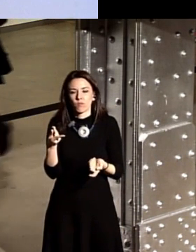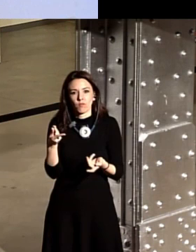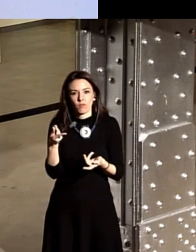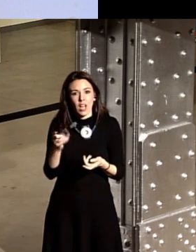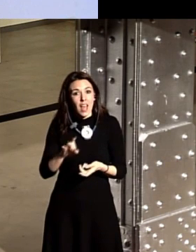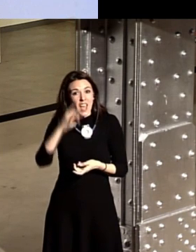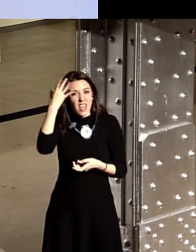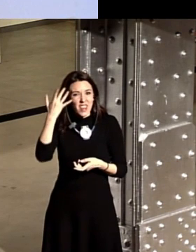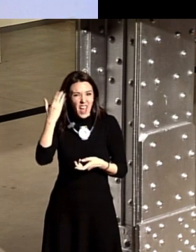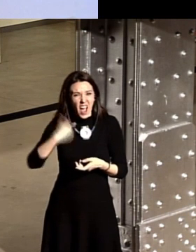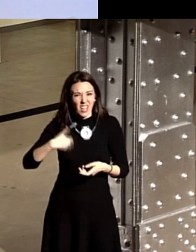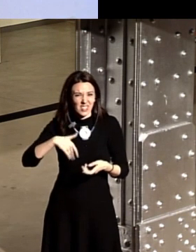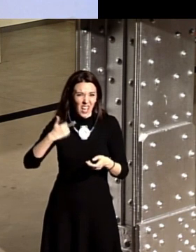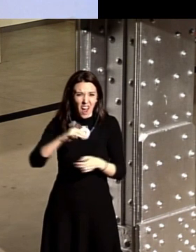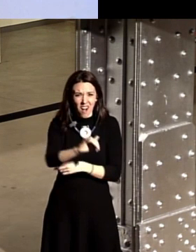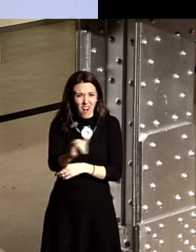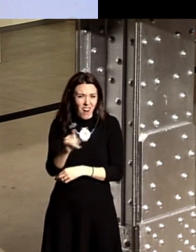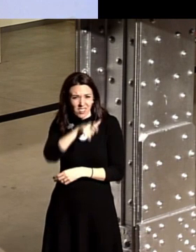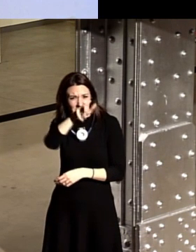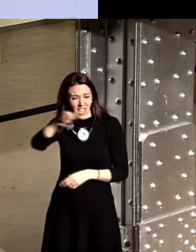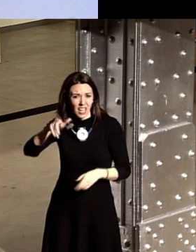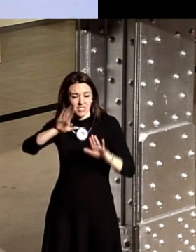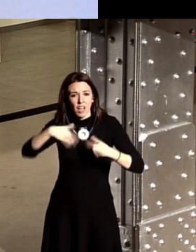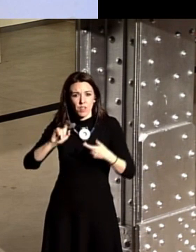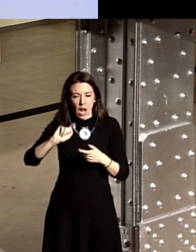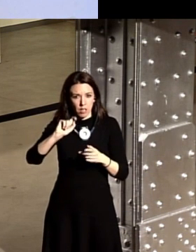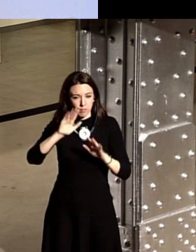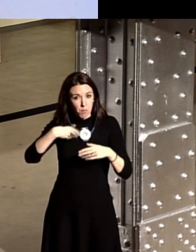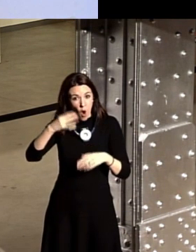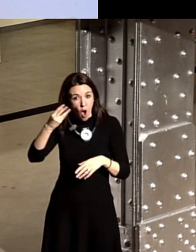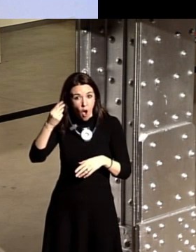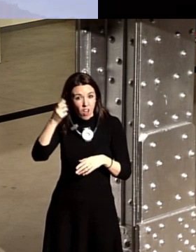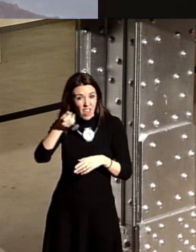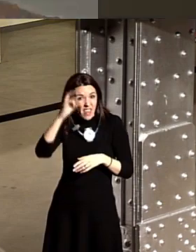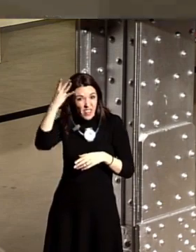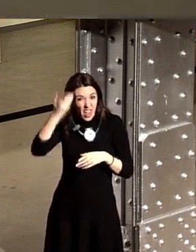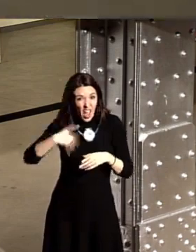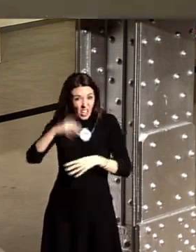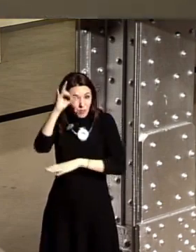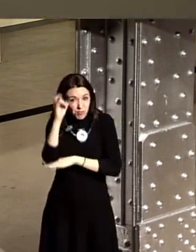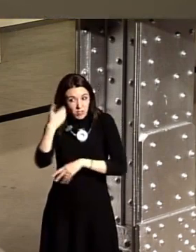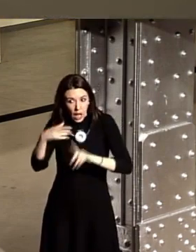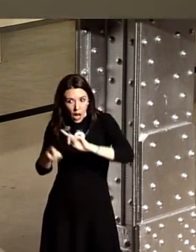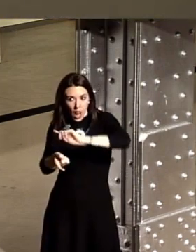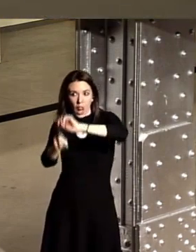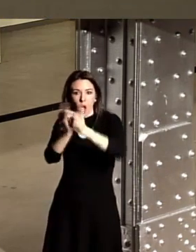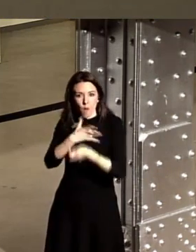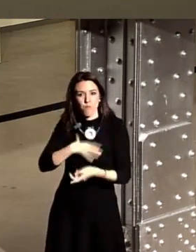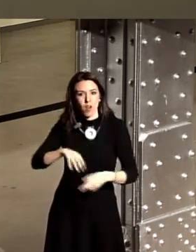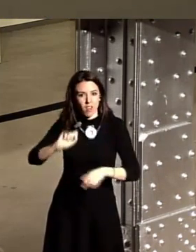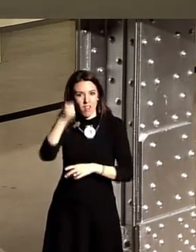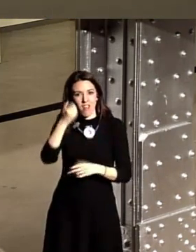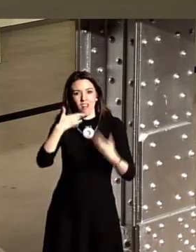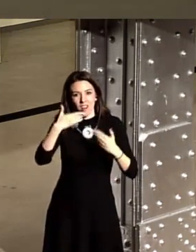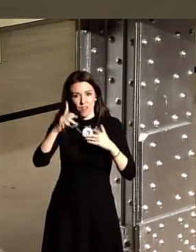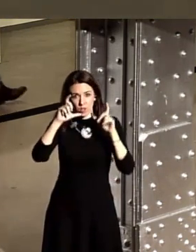ideas preconcebidas que la gente tiene, conseguir darles la vuelta es algo importantísimo para mí y creo que se puede conseguir con la fotografía, pero yo nunca